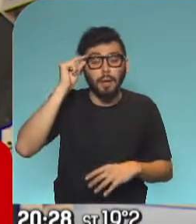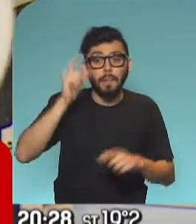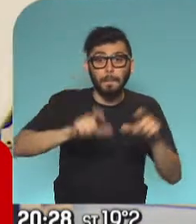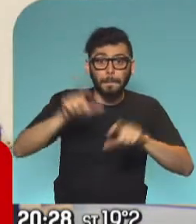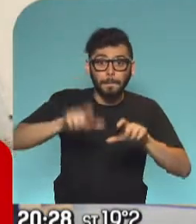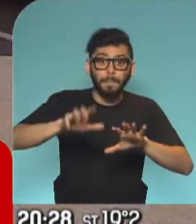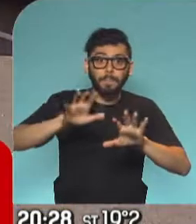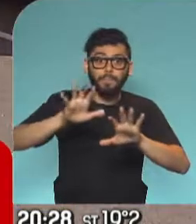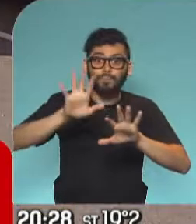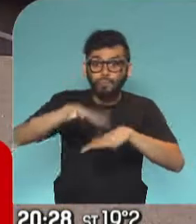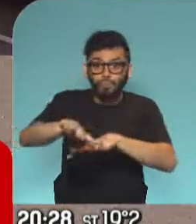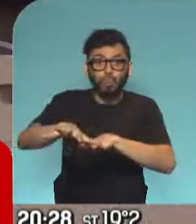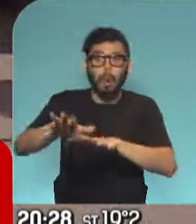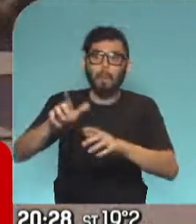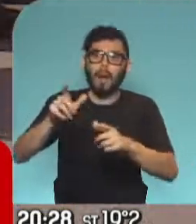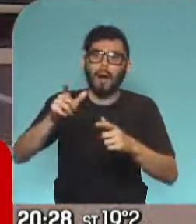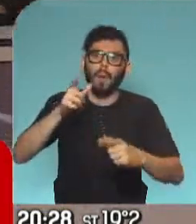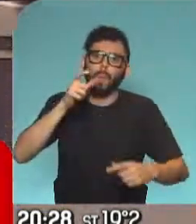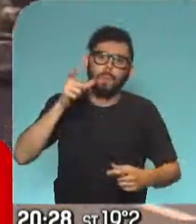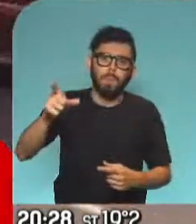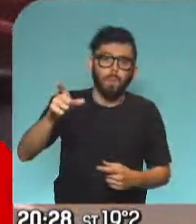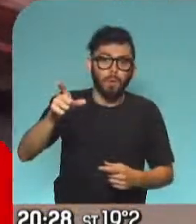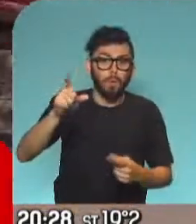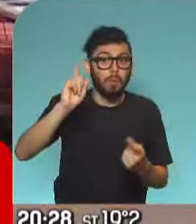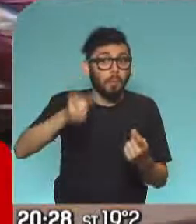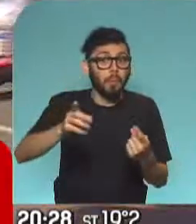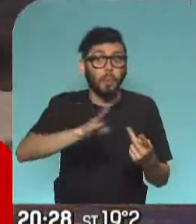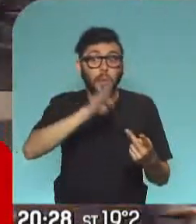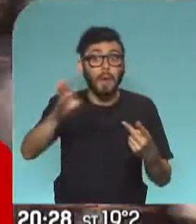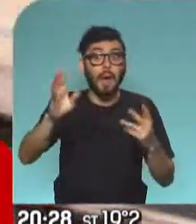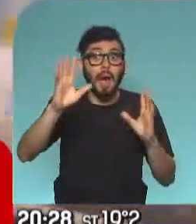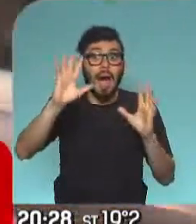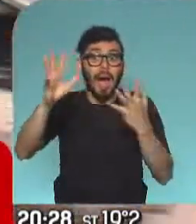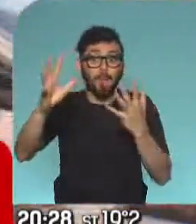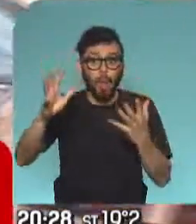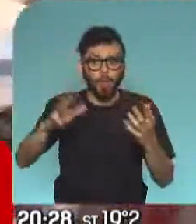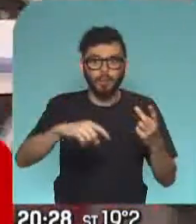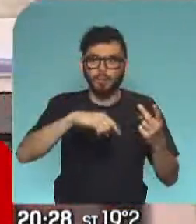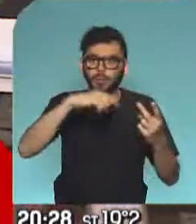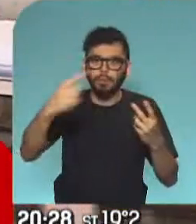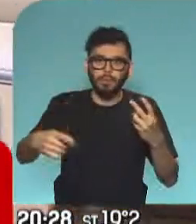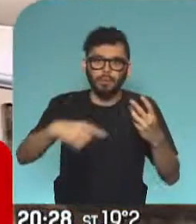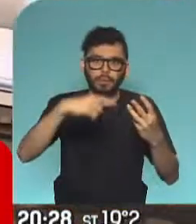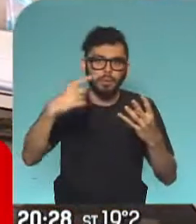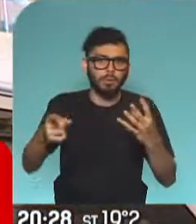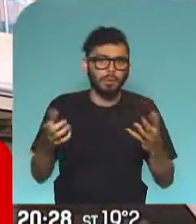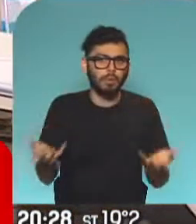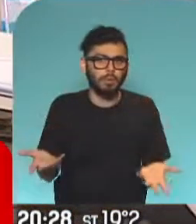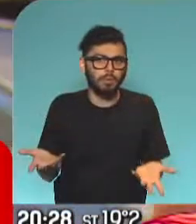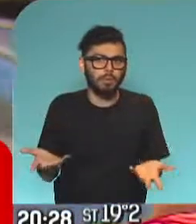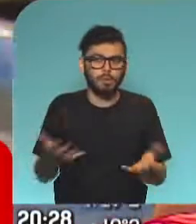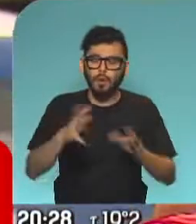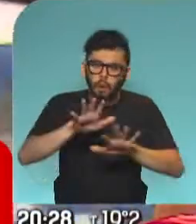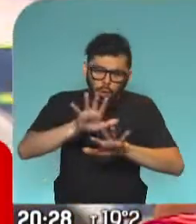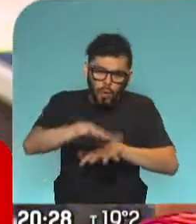para insultarlas hay gente que se puede ir a congregar para ir a aplaudirlo para ir a posada y eso en que terminaría el espacio para las